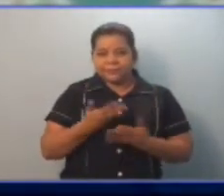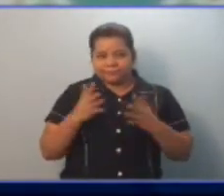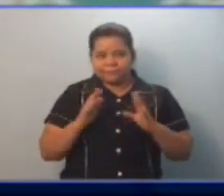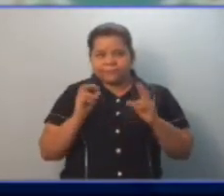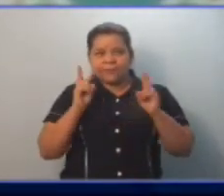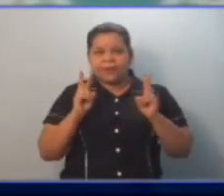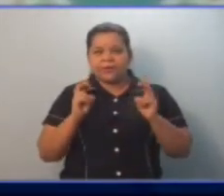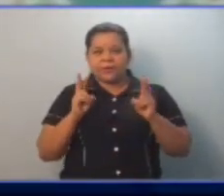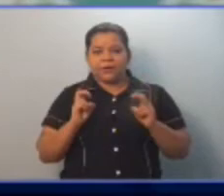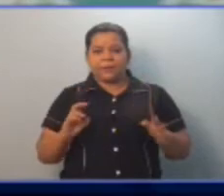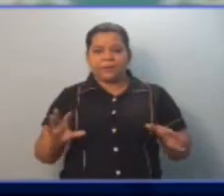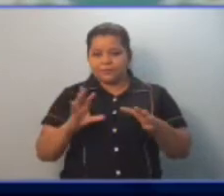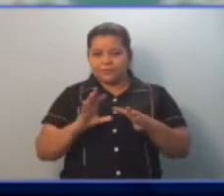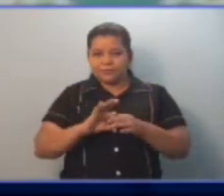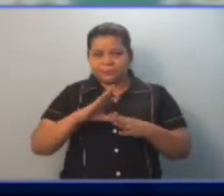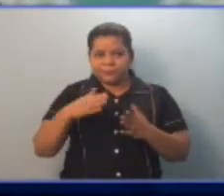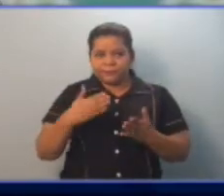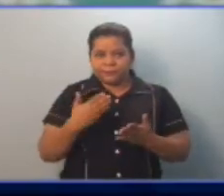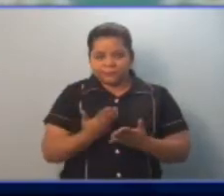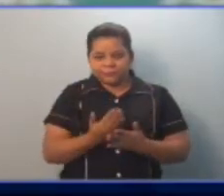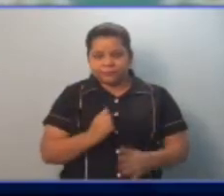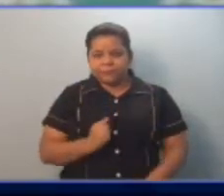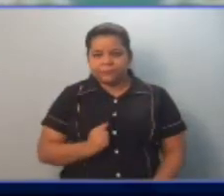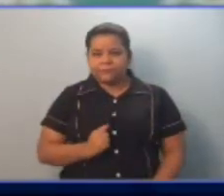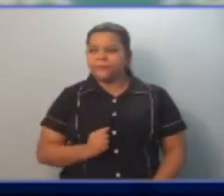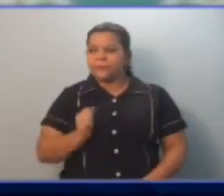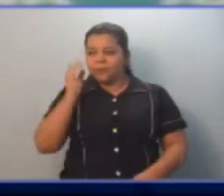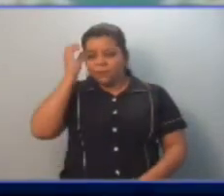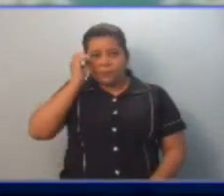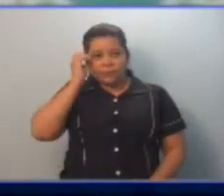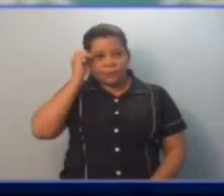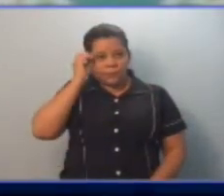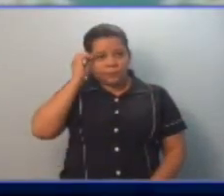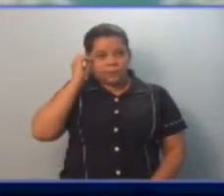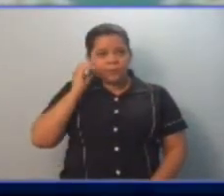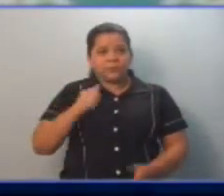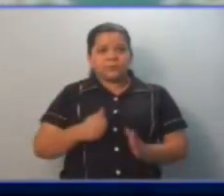Y lo digo sin ánimo de asumir una posición al respecto.